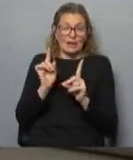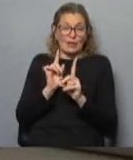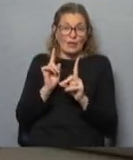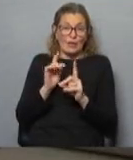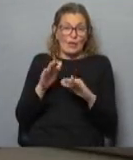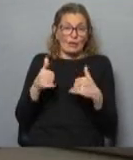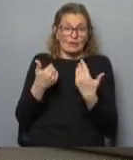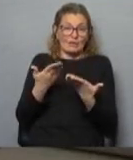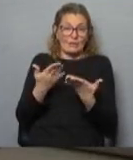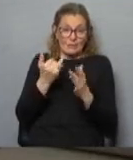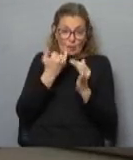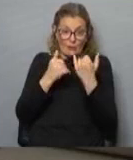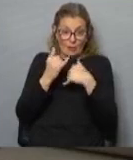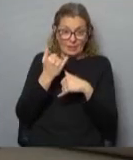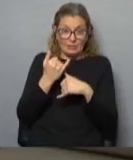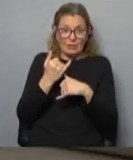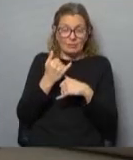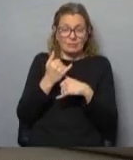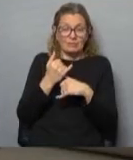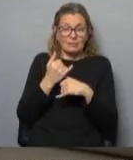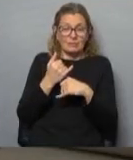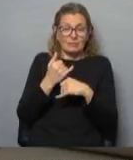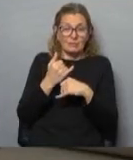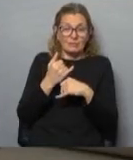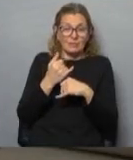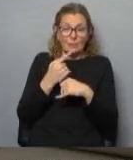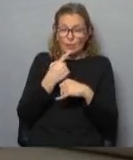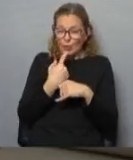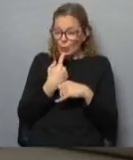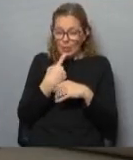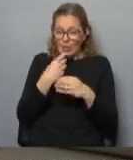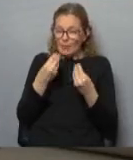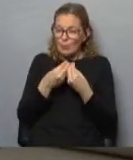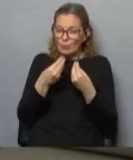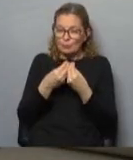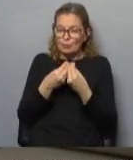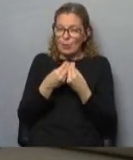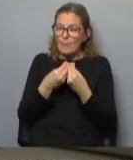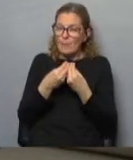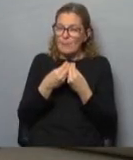recibimos la información se cuestiona mucho él